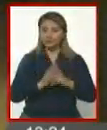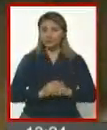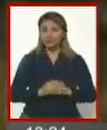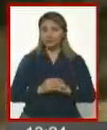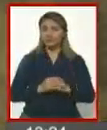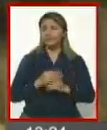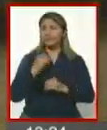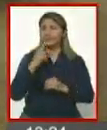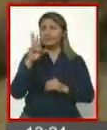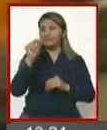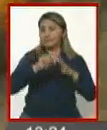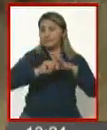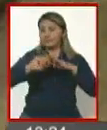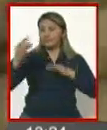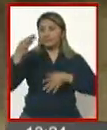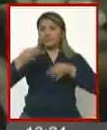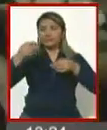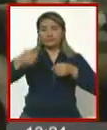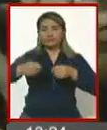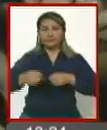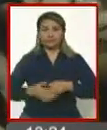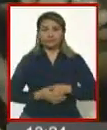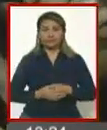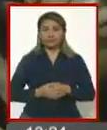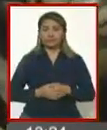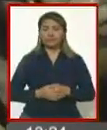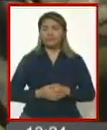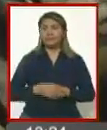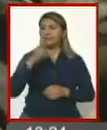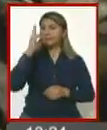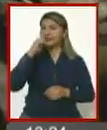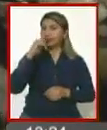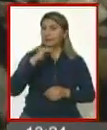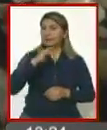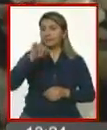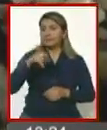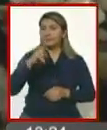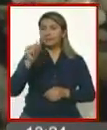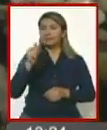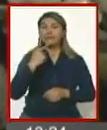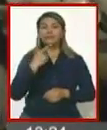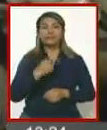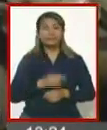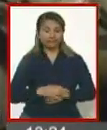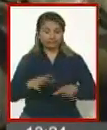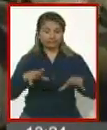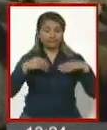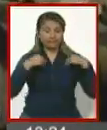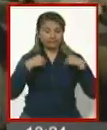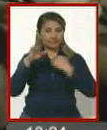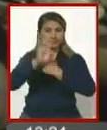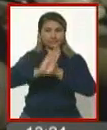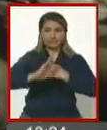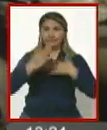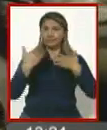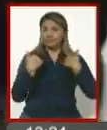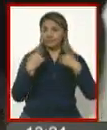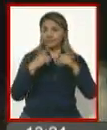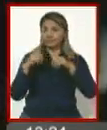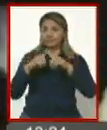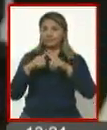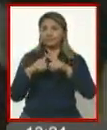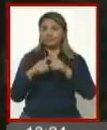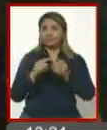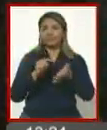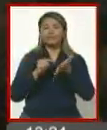negó que hayan estado escapando de la justicia. Totalmente falso. En realidad, el señor Juan de Dios desde el primer momento asumió su defensa, tiene varios